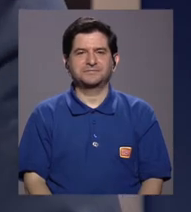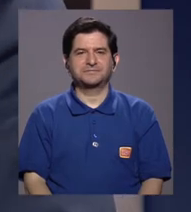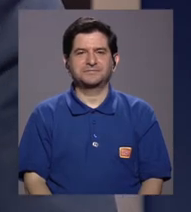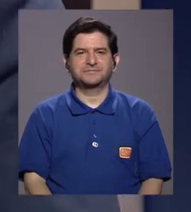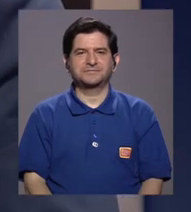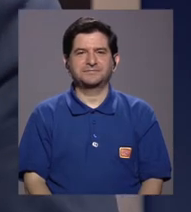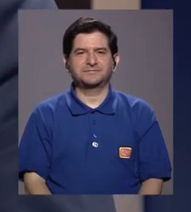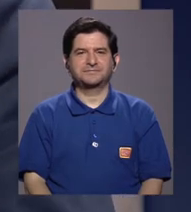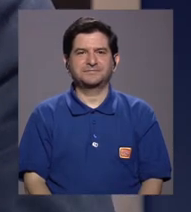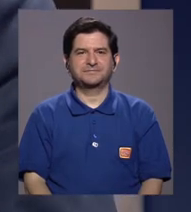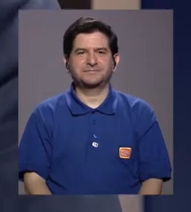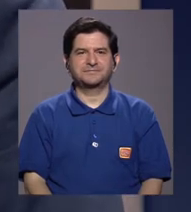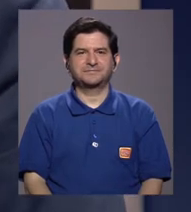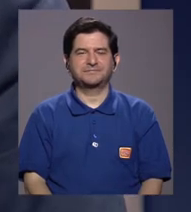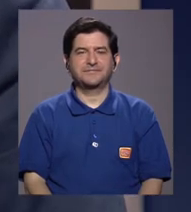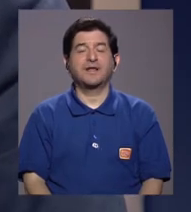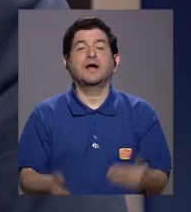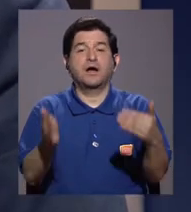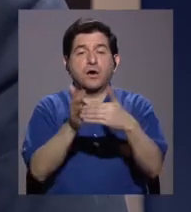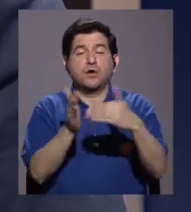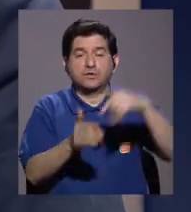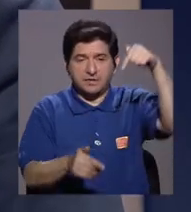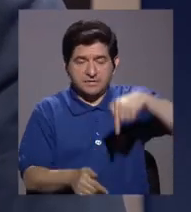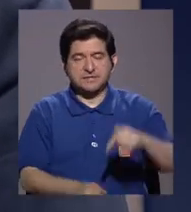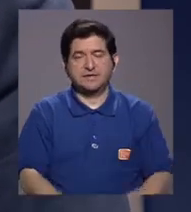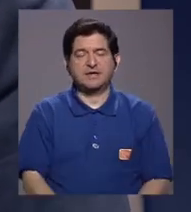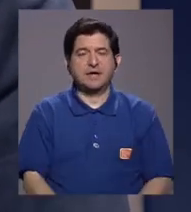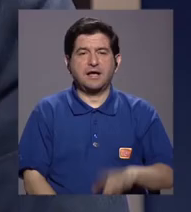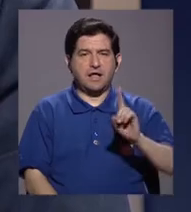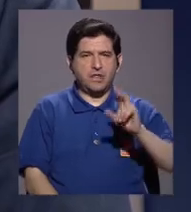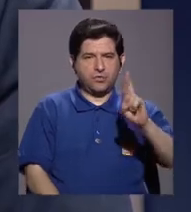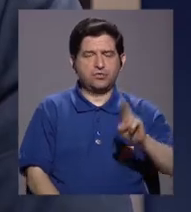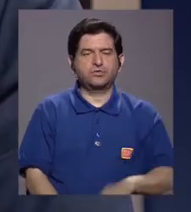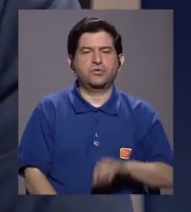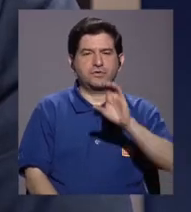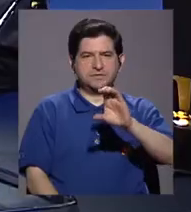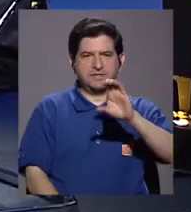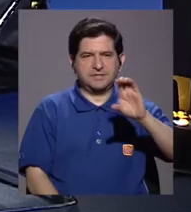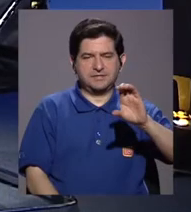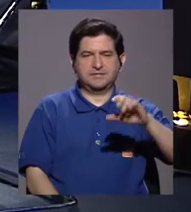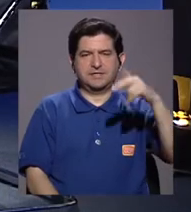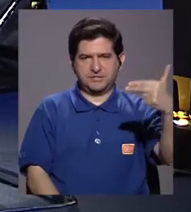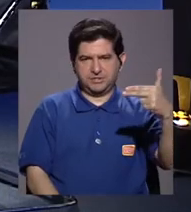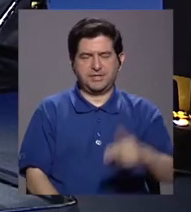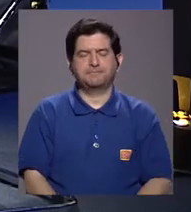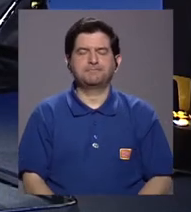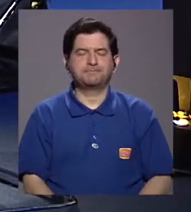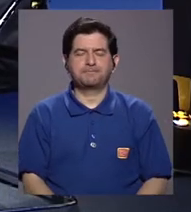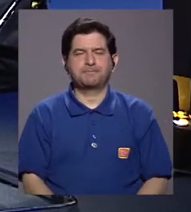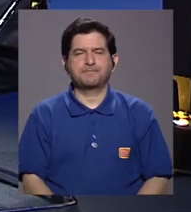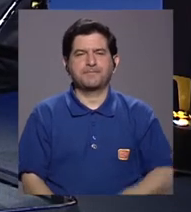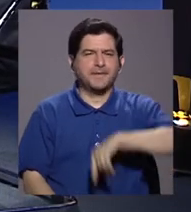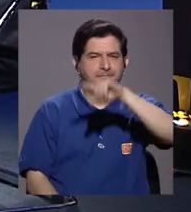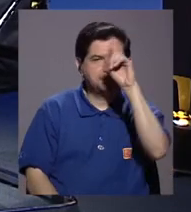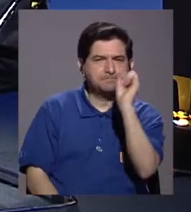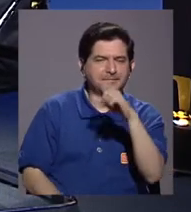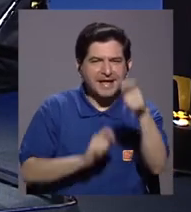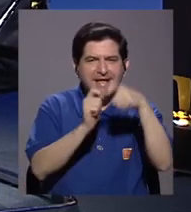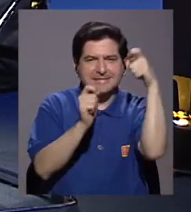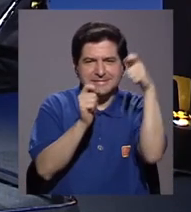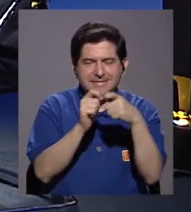proyecto de modelación matemática para enfermedades vectoriales aquí en costa rica desde su experiencia